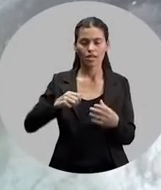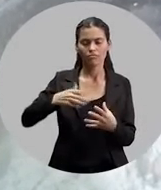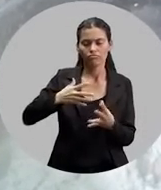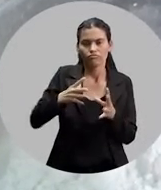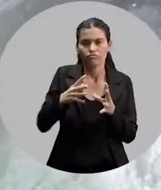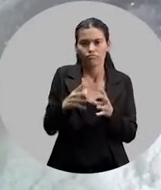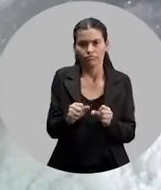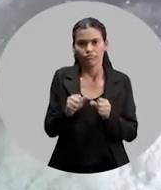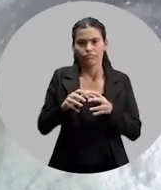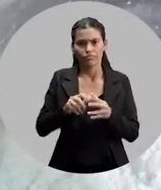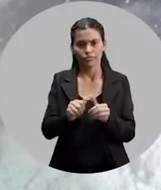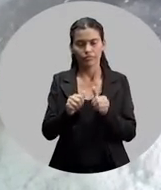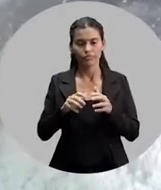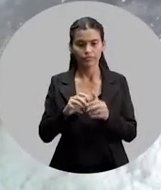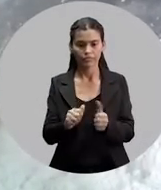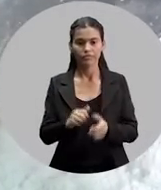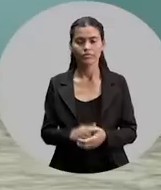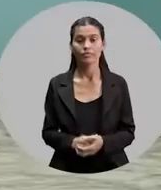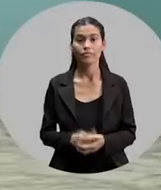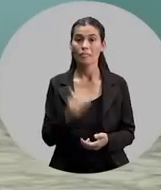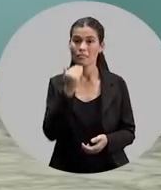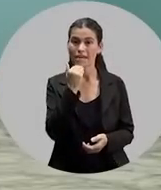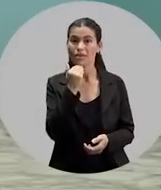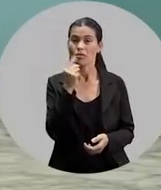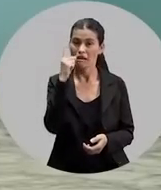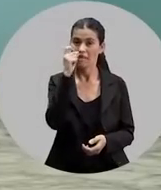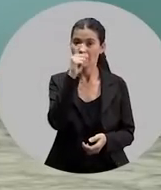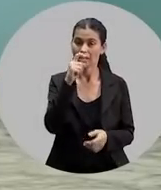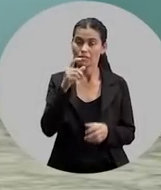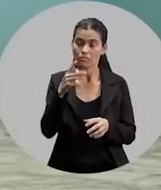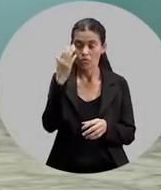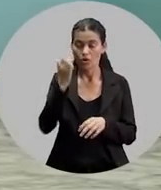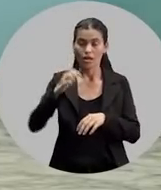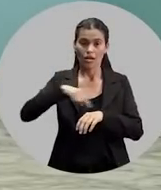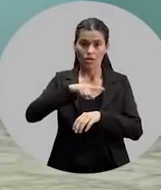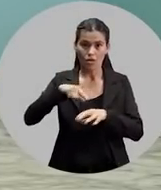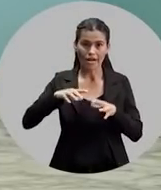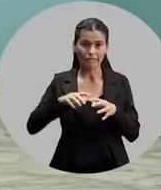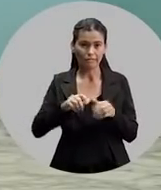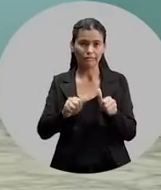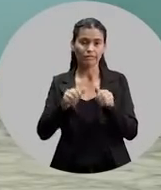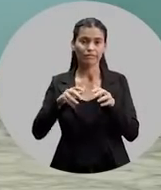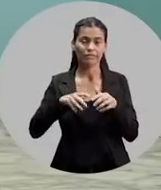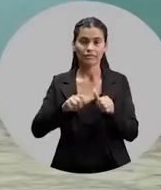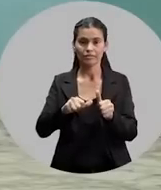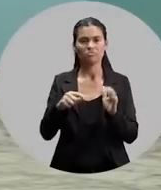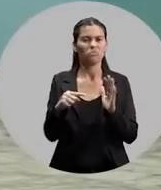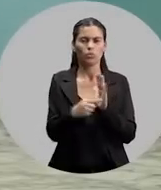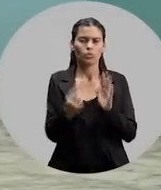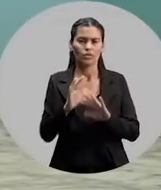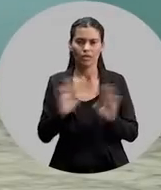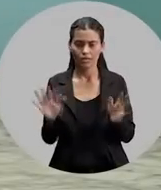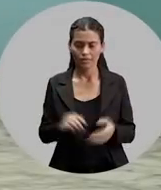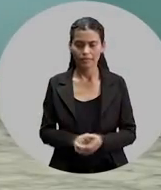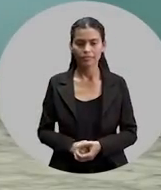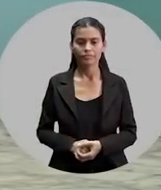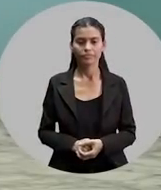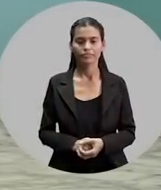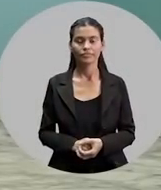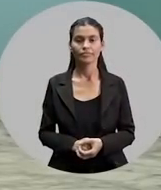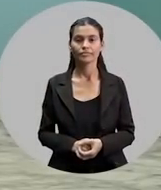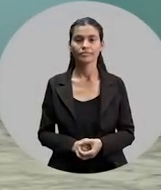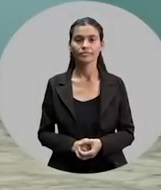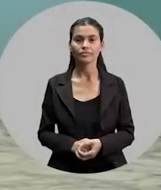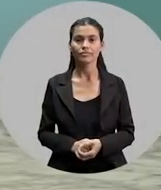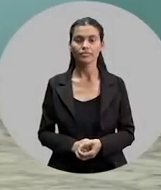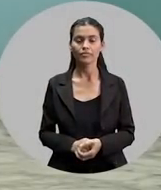a compactar todo junto otra vez. Es más difícil, nos hace trabajar más. Solo eso es, si